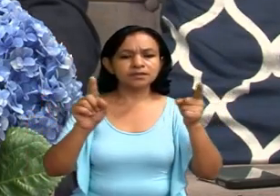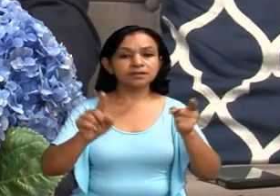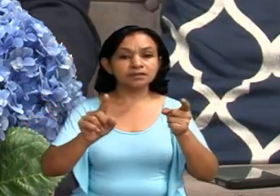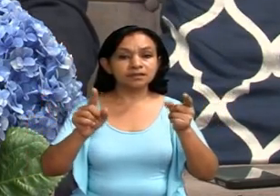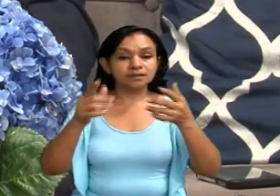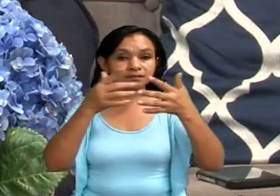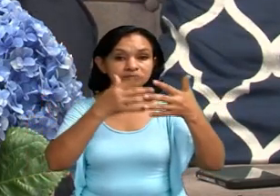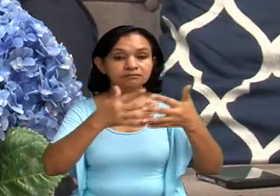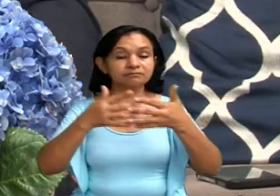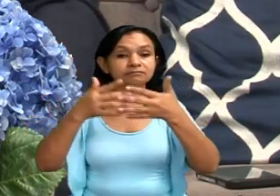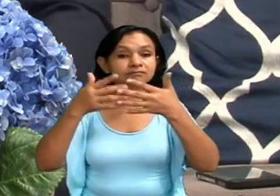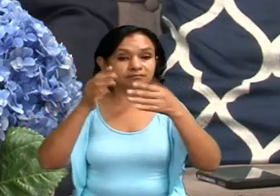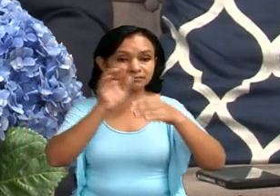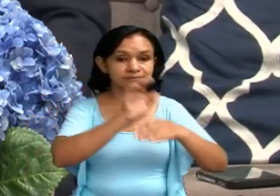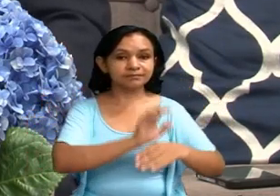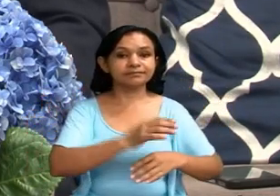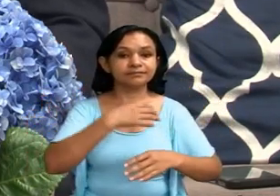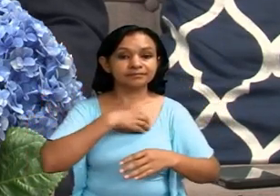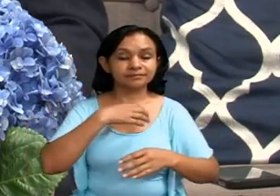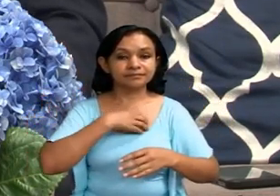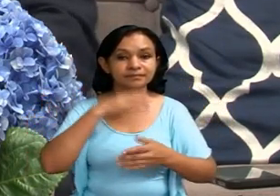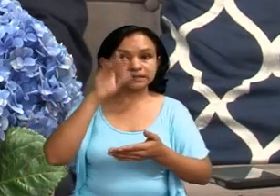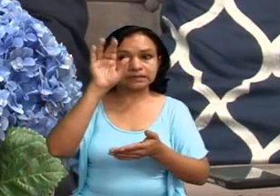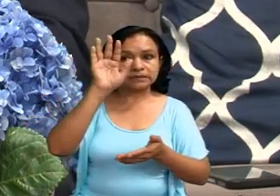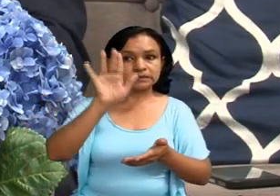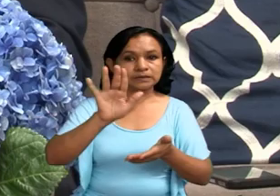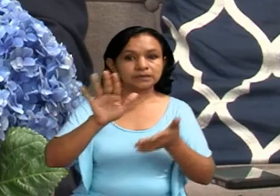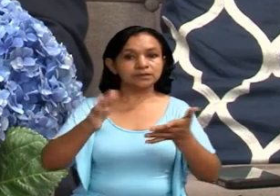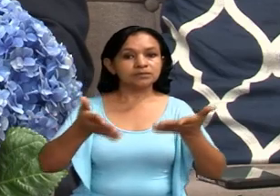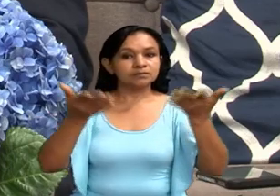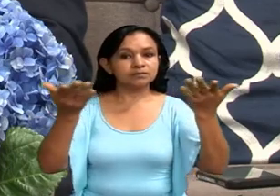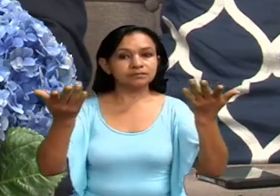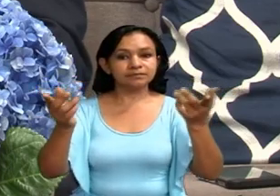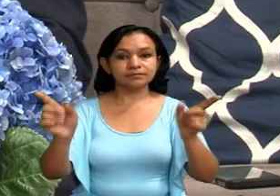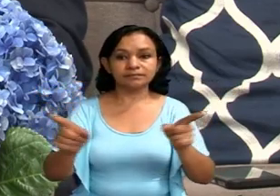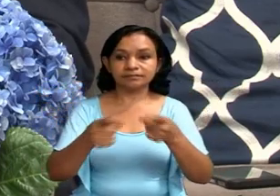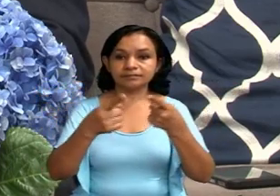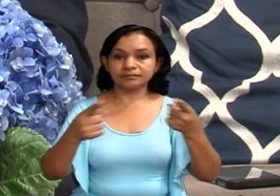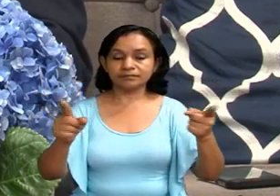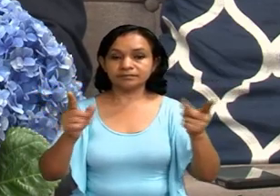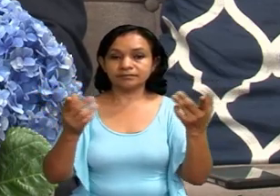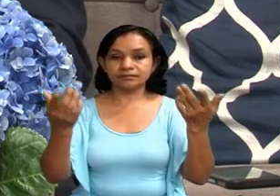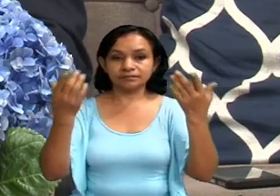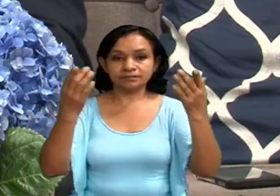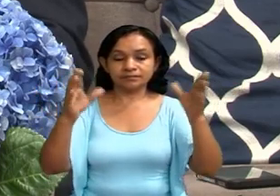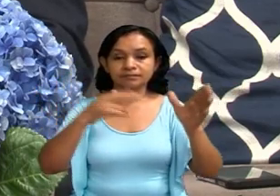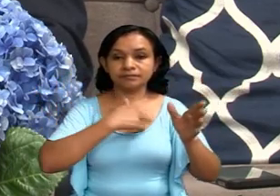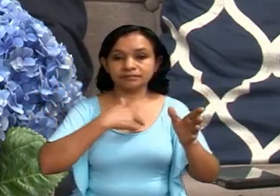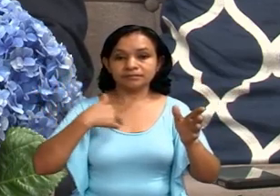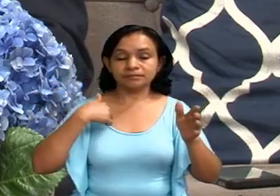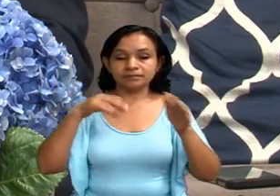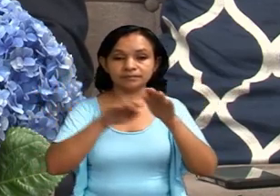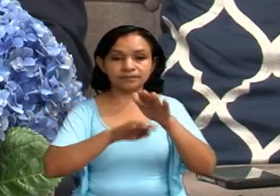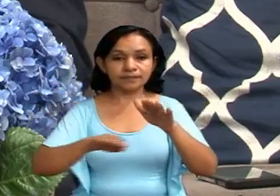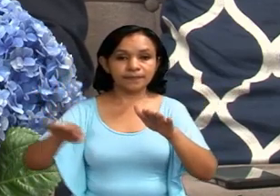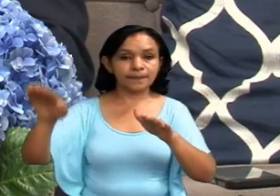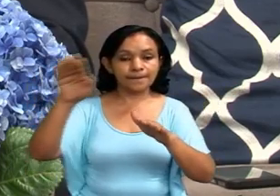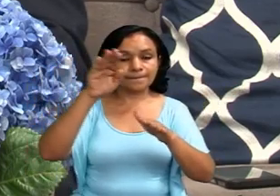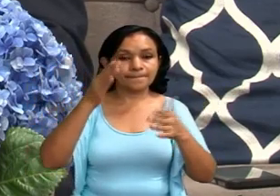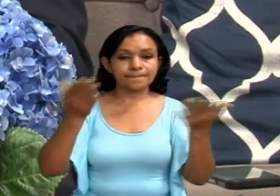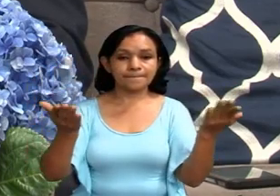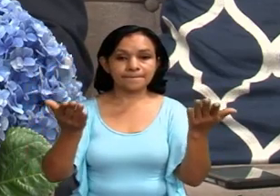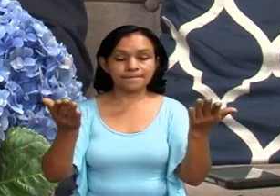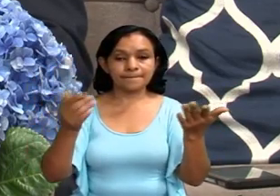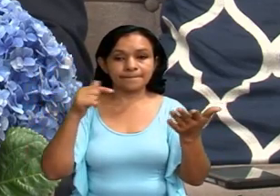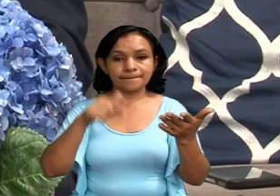Unidos, hay mucha tradición del gospel. Entonces, como ves, es una zona que nosotros tenemos que apostar más todavía. Estamos ya